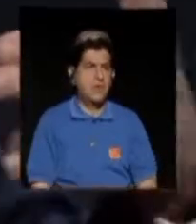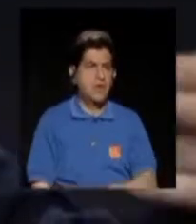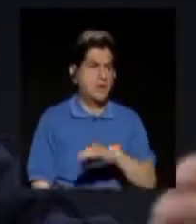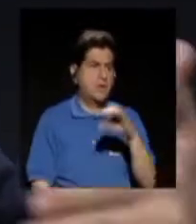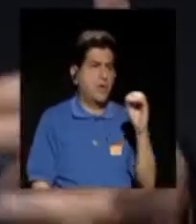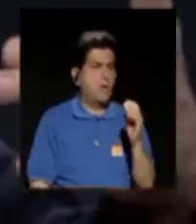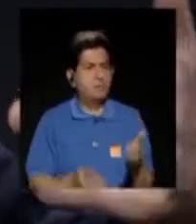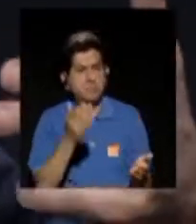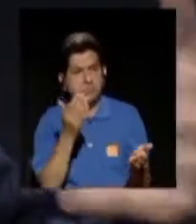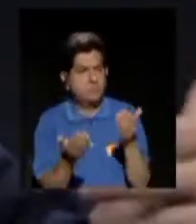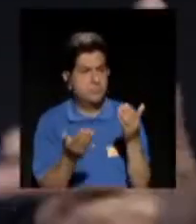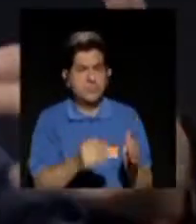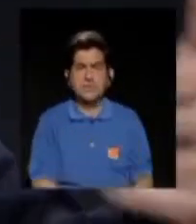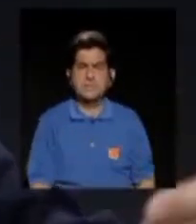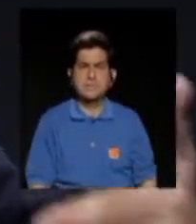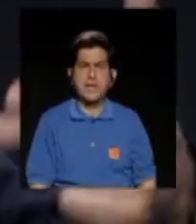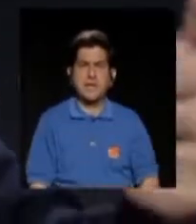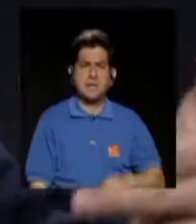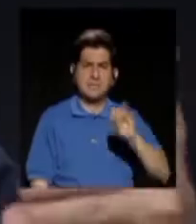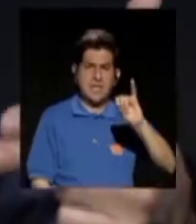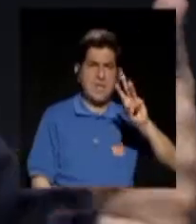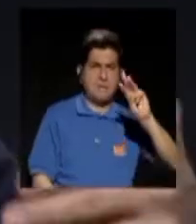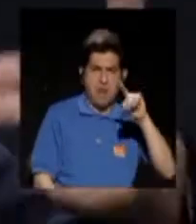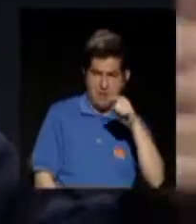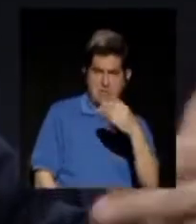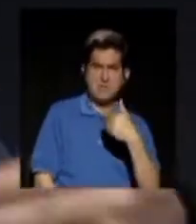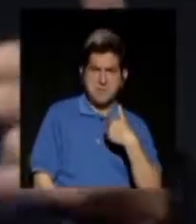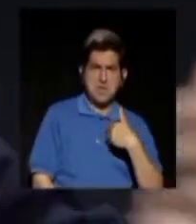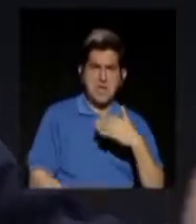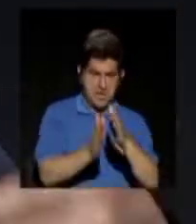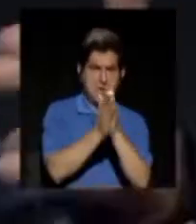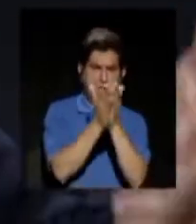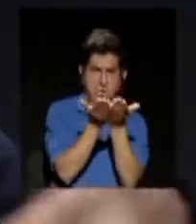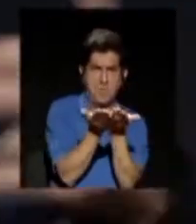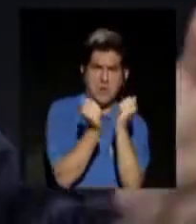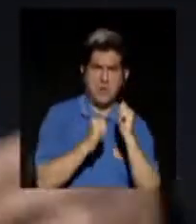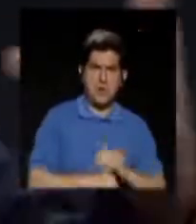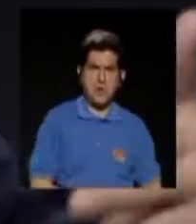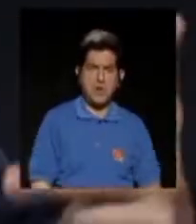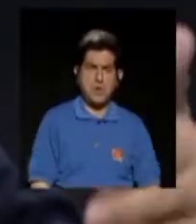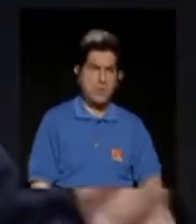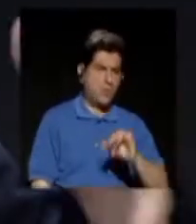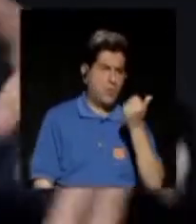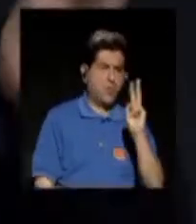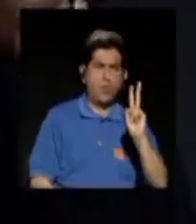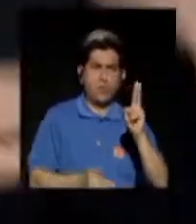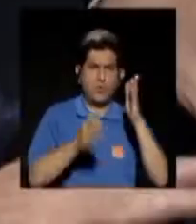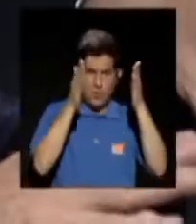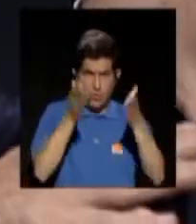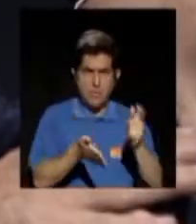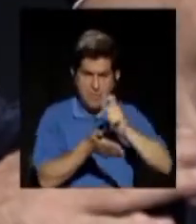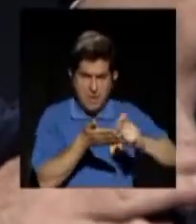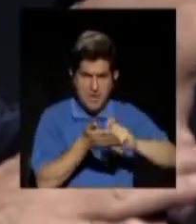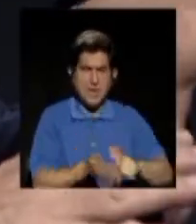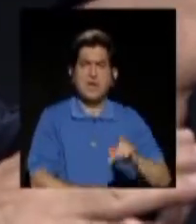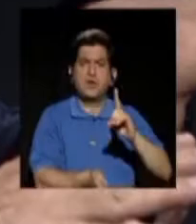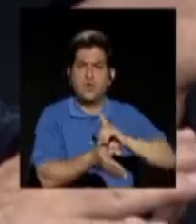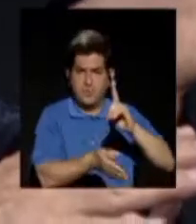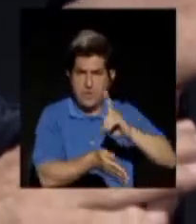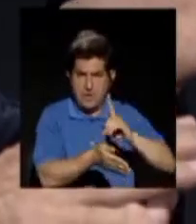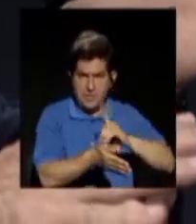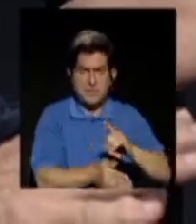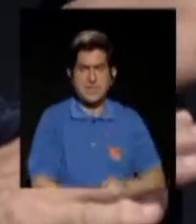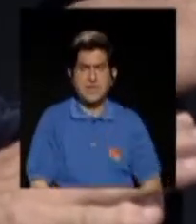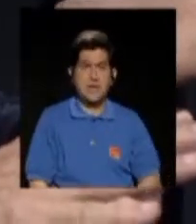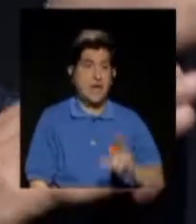y por ahí don Iván tiene un libro junto con un colega con el que él escribió mucho sobre la medicina, que no es el